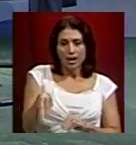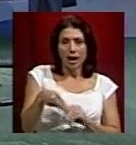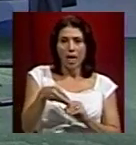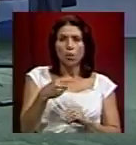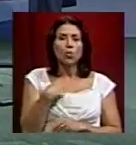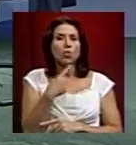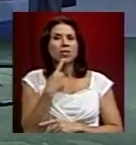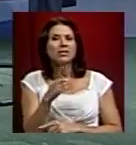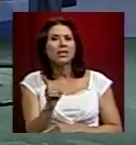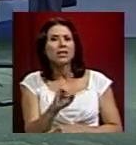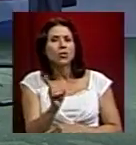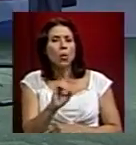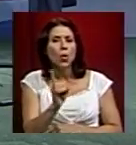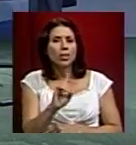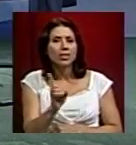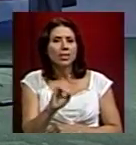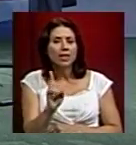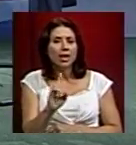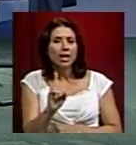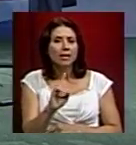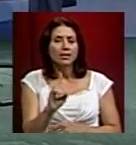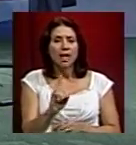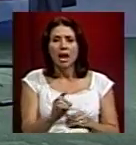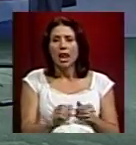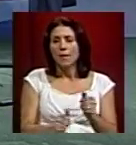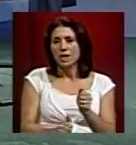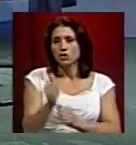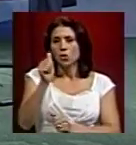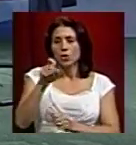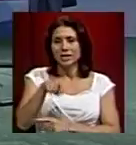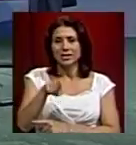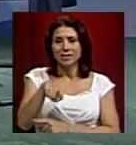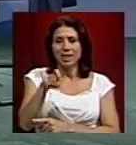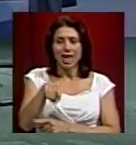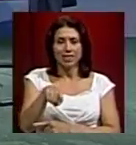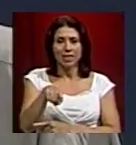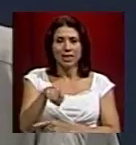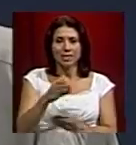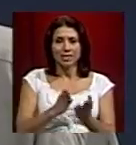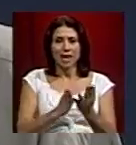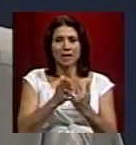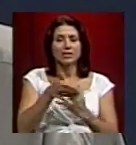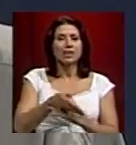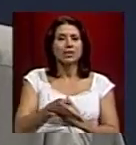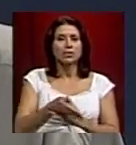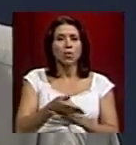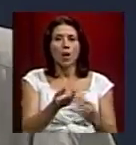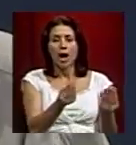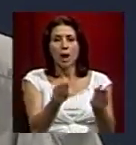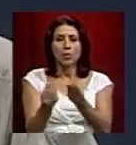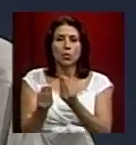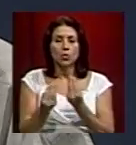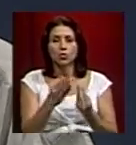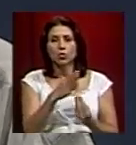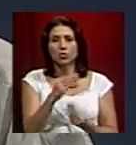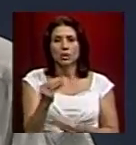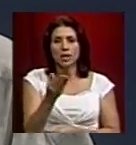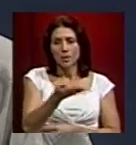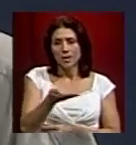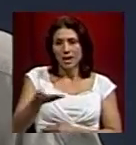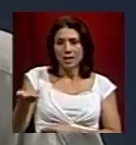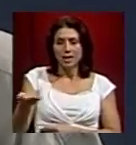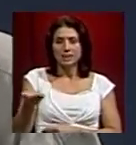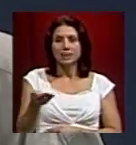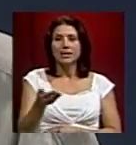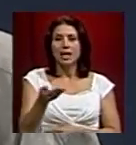dice, bueno, ¿dónde está la mayor necesidad, digamos, de acceso a productos y bienes, digamos, en